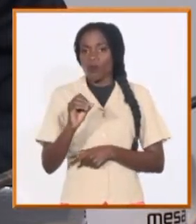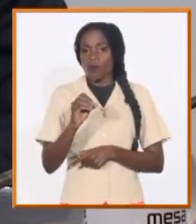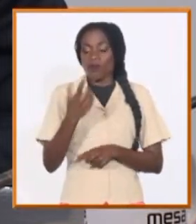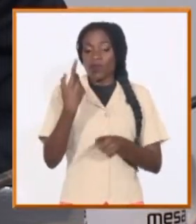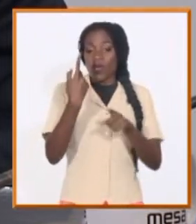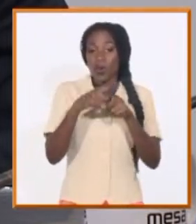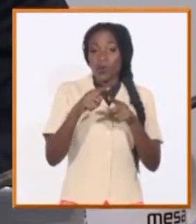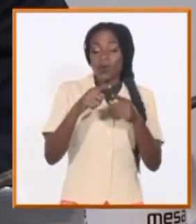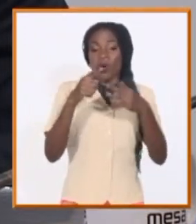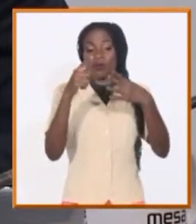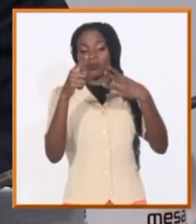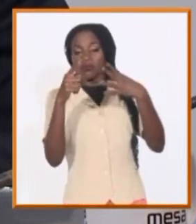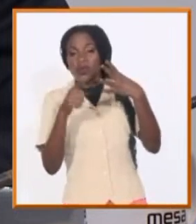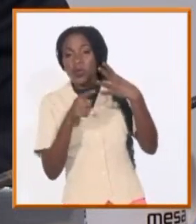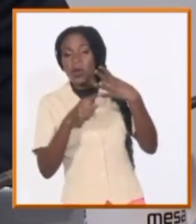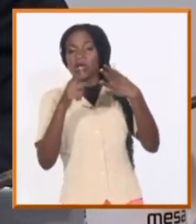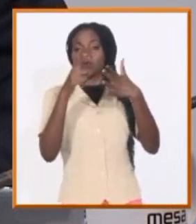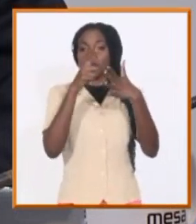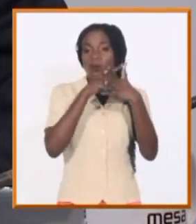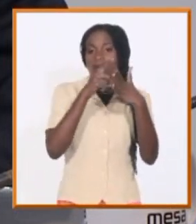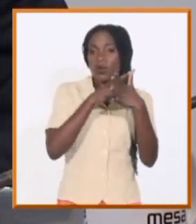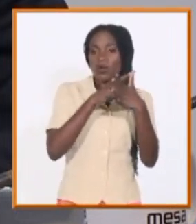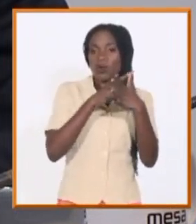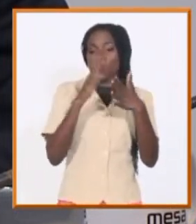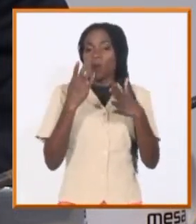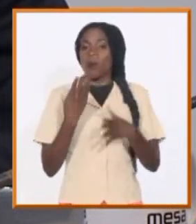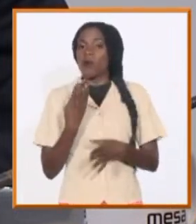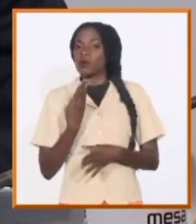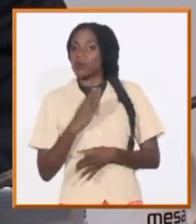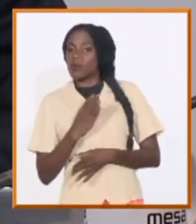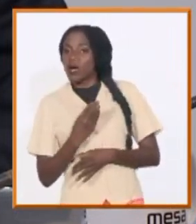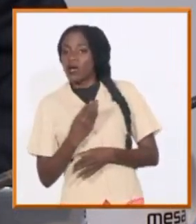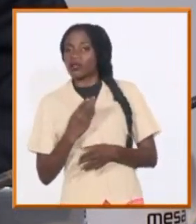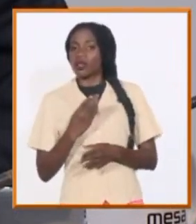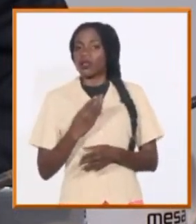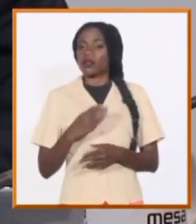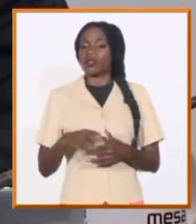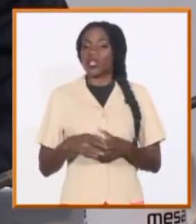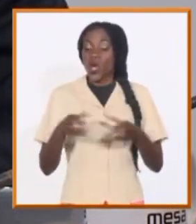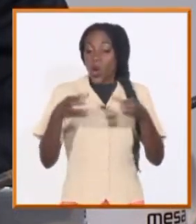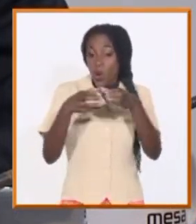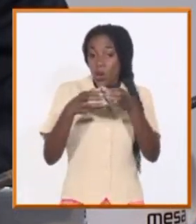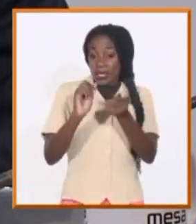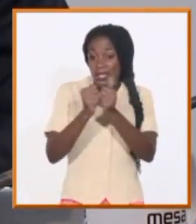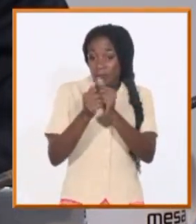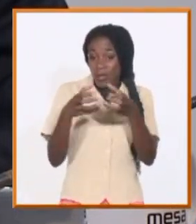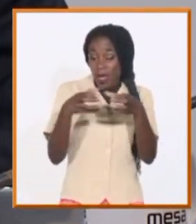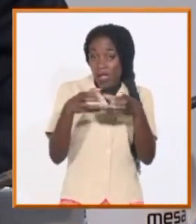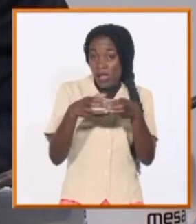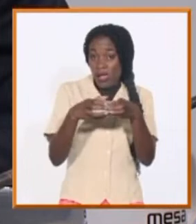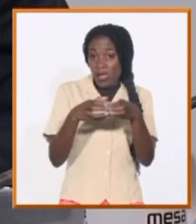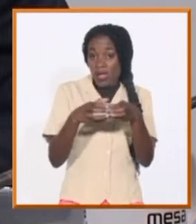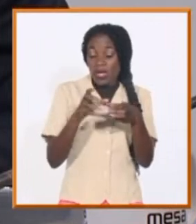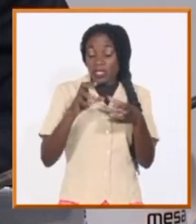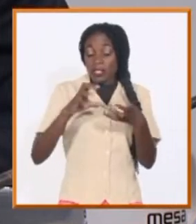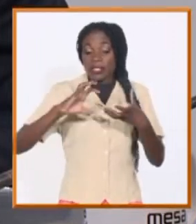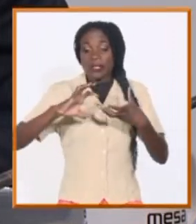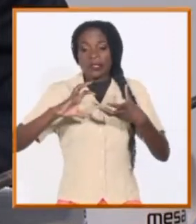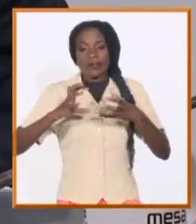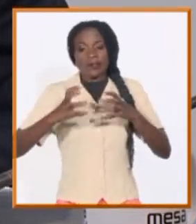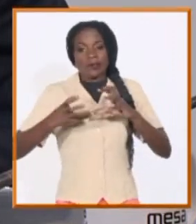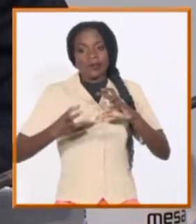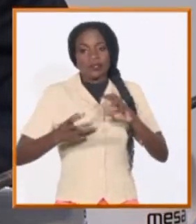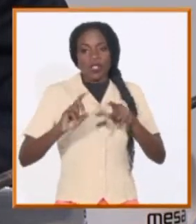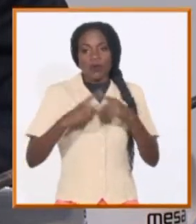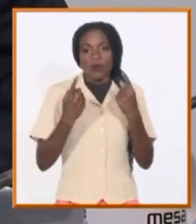por el cuarto, por el quinto, por medallas de plata, pero bueno, los deportes colectivos tienen una complejidad, Randy, no solamente en